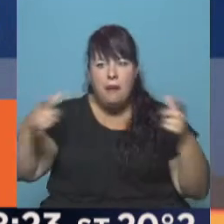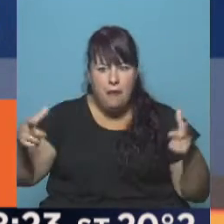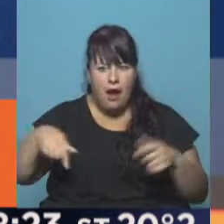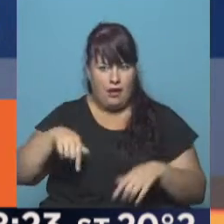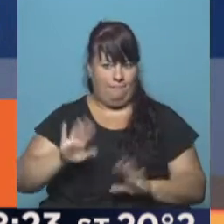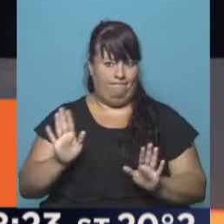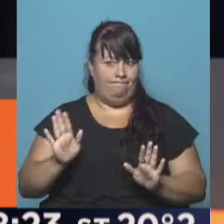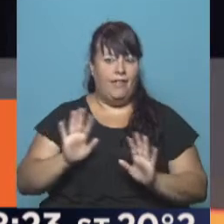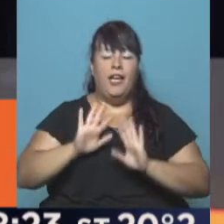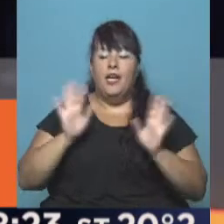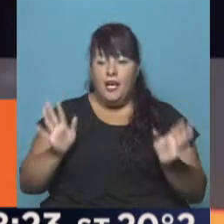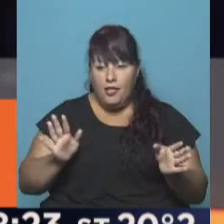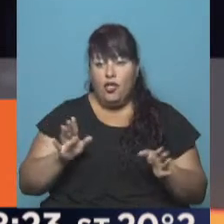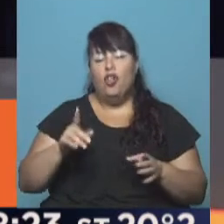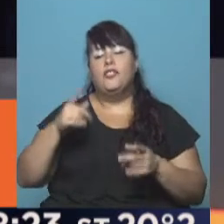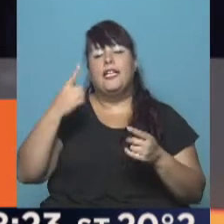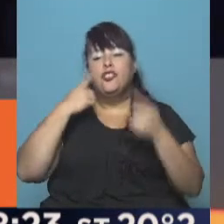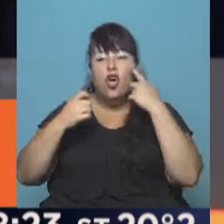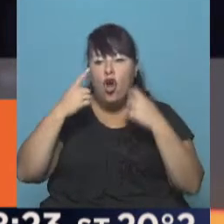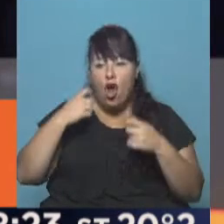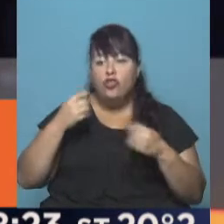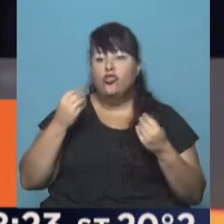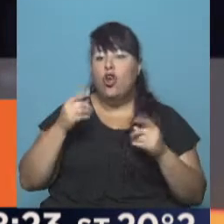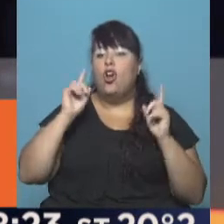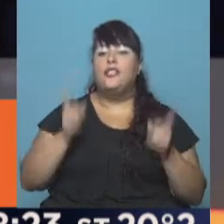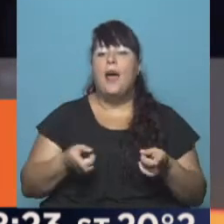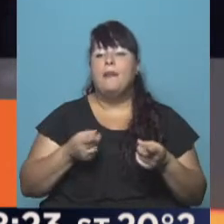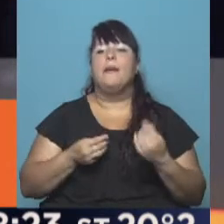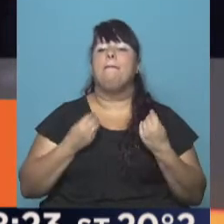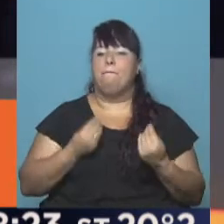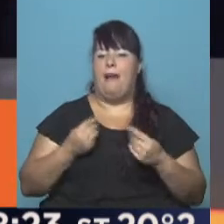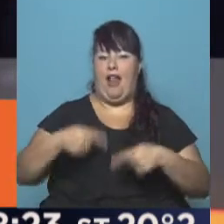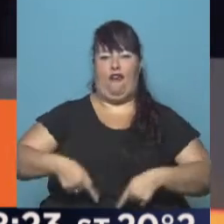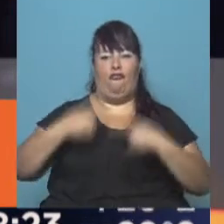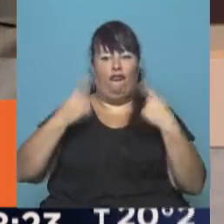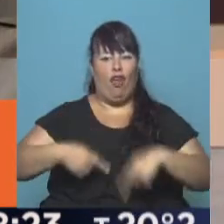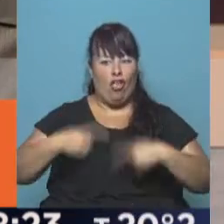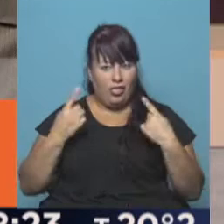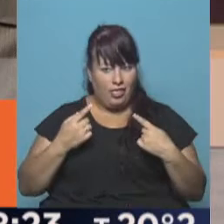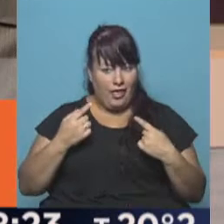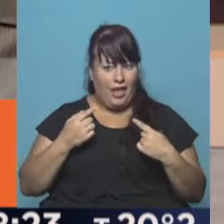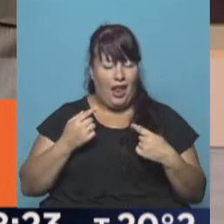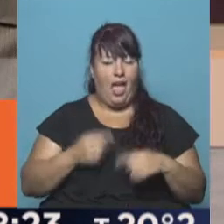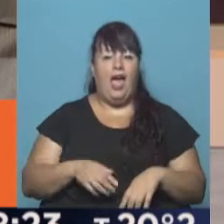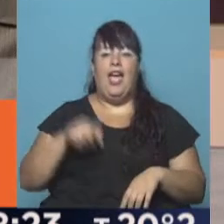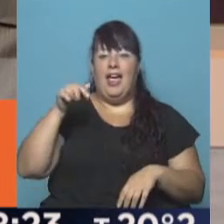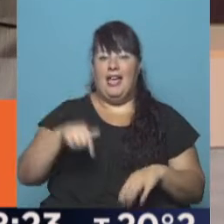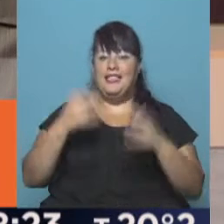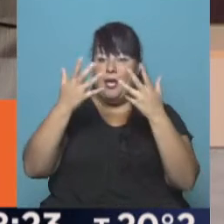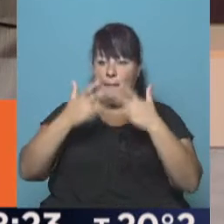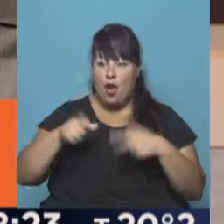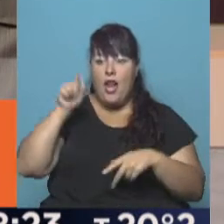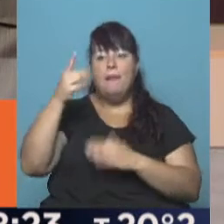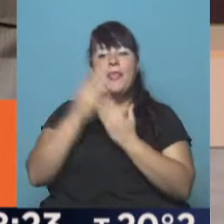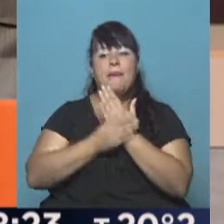droga entonces el control pasa también por las fronteras en este programa del ministerio